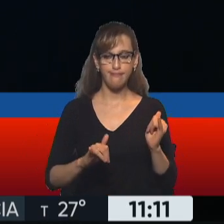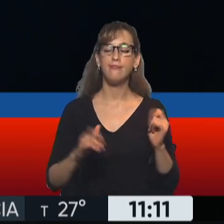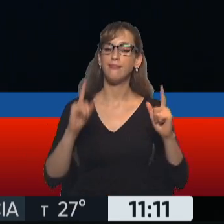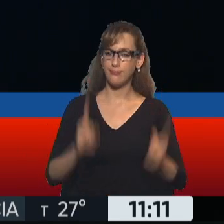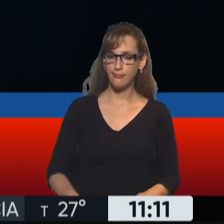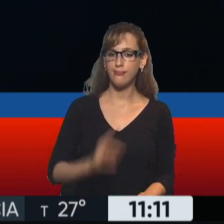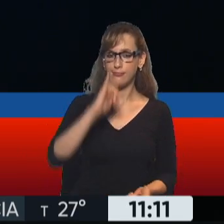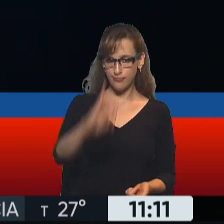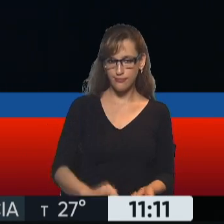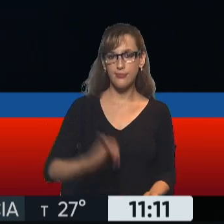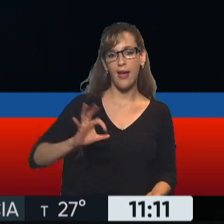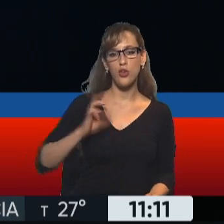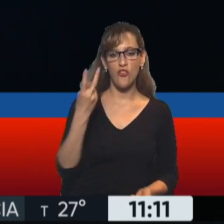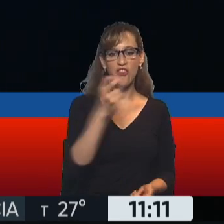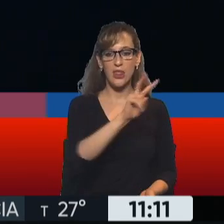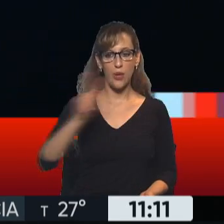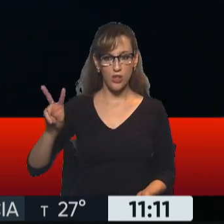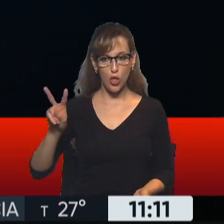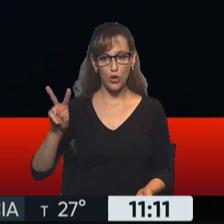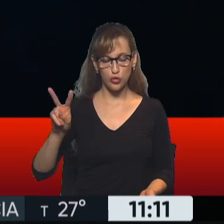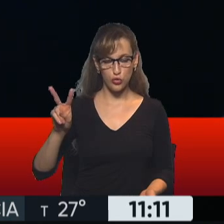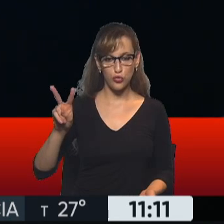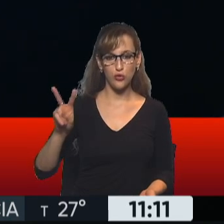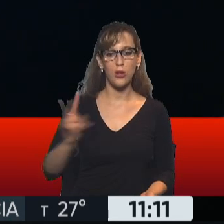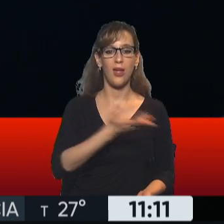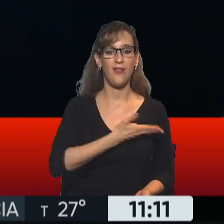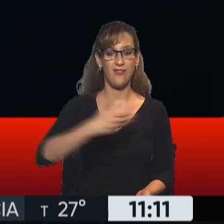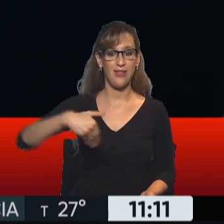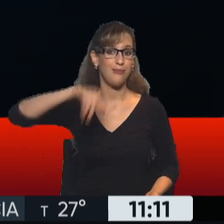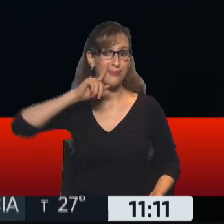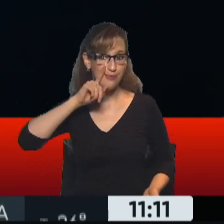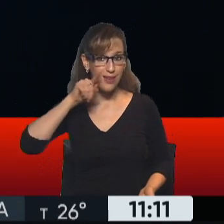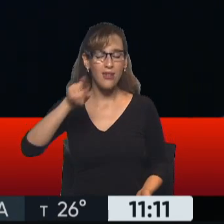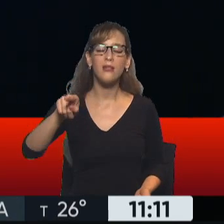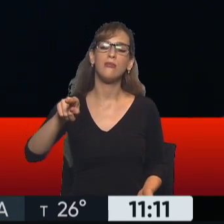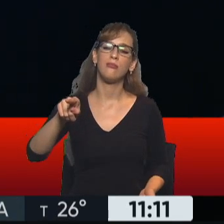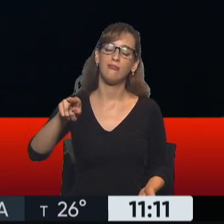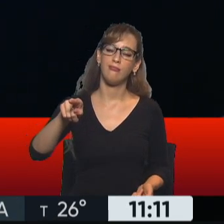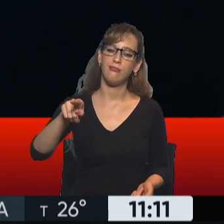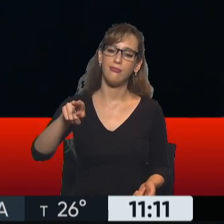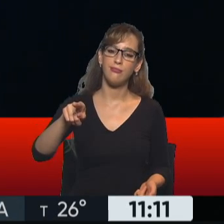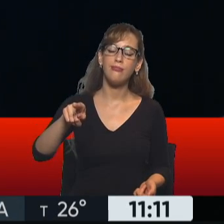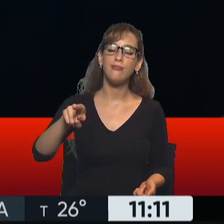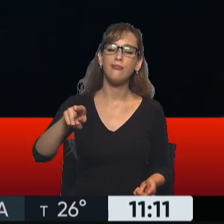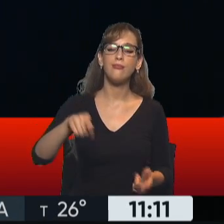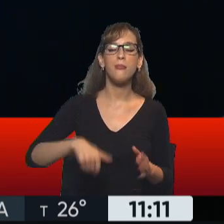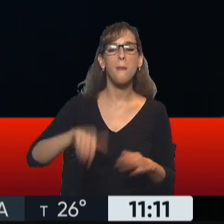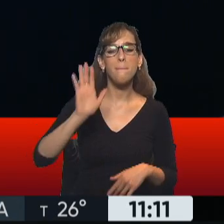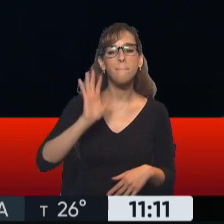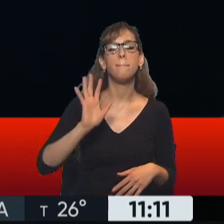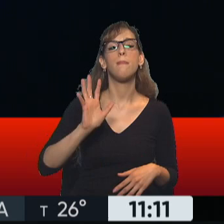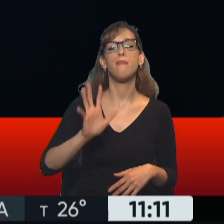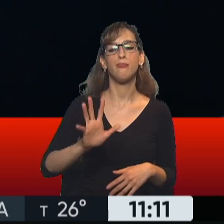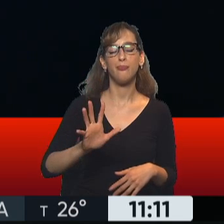año 2022, sacando al Fondo Monetario Internacional, incluyendo todo el financiamiento del sector